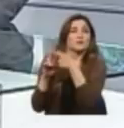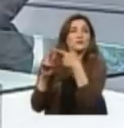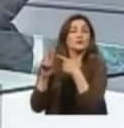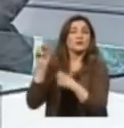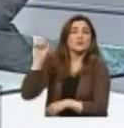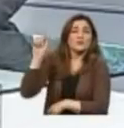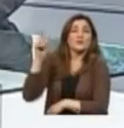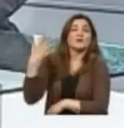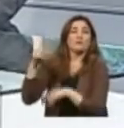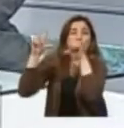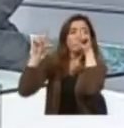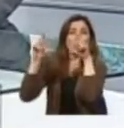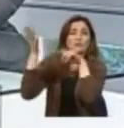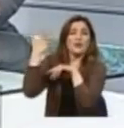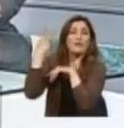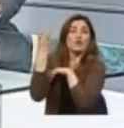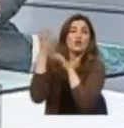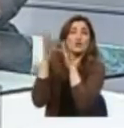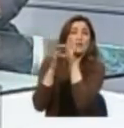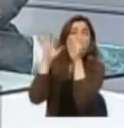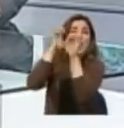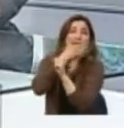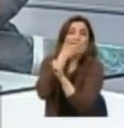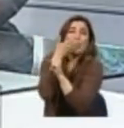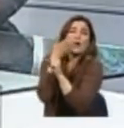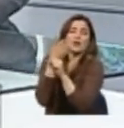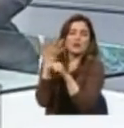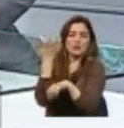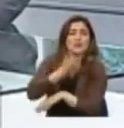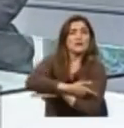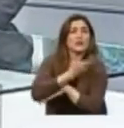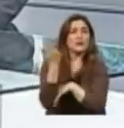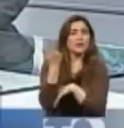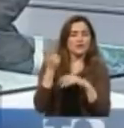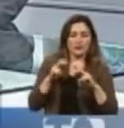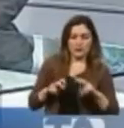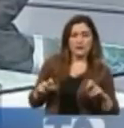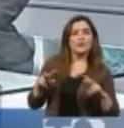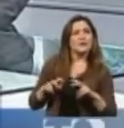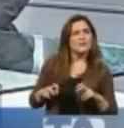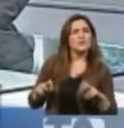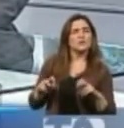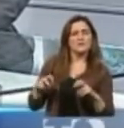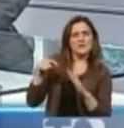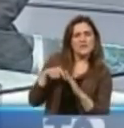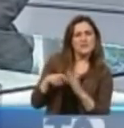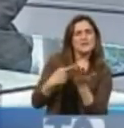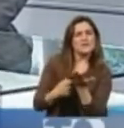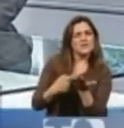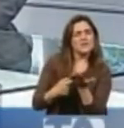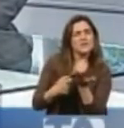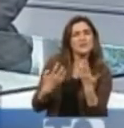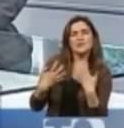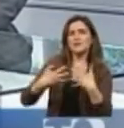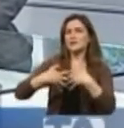Velasco, secuestrados el pasado 12 de abril. En estos 15 días, sin embargo, se avanzan las investigaciones y se analiza un posible